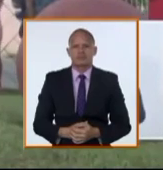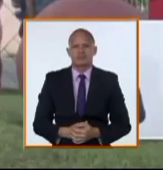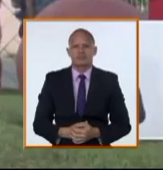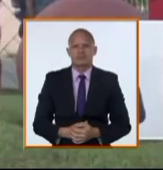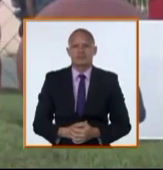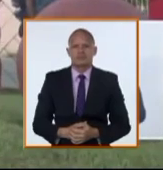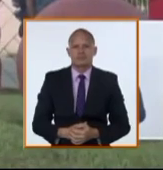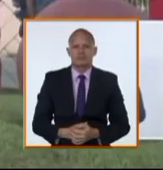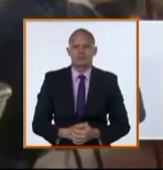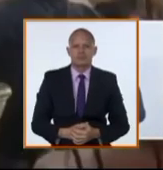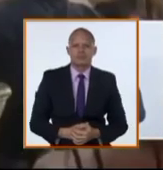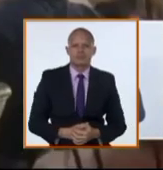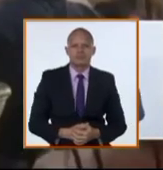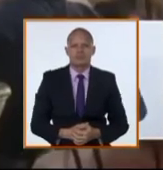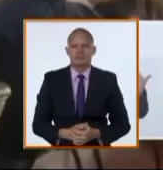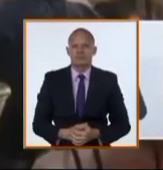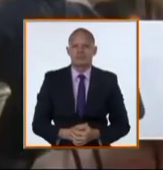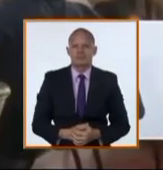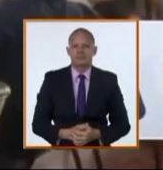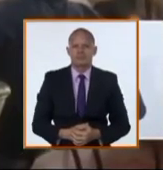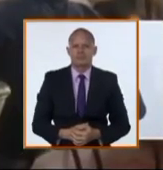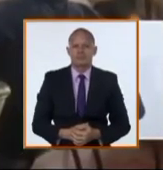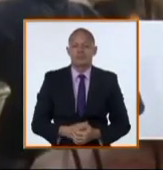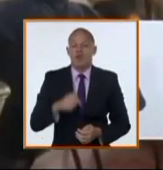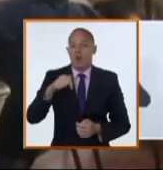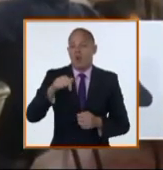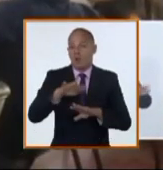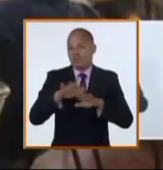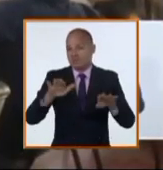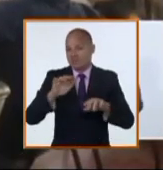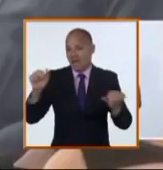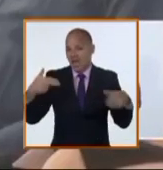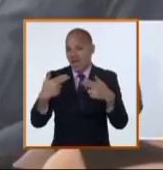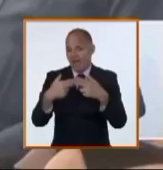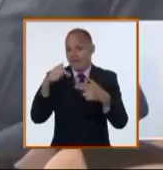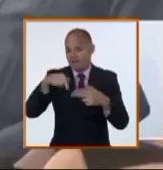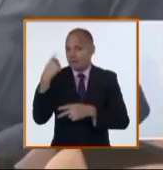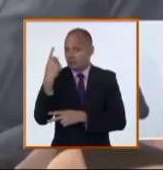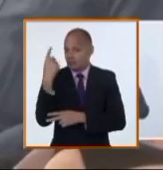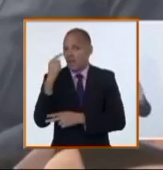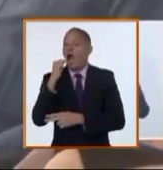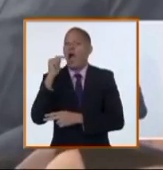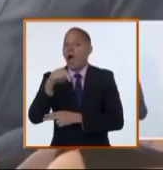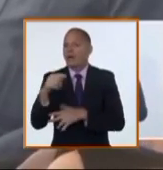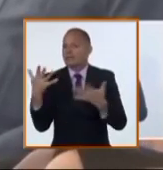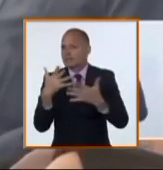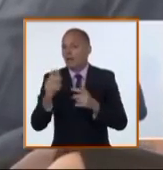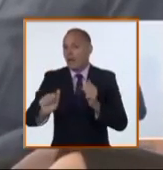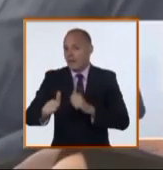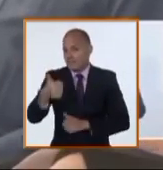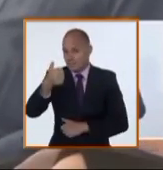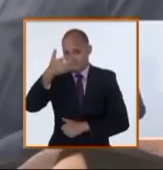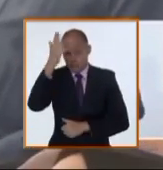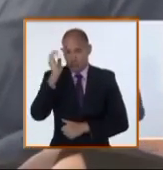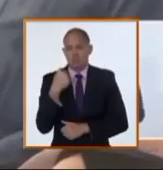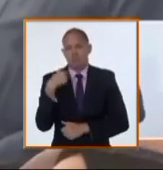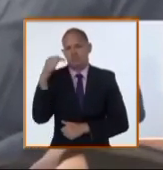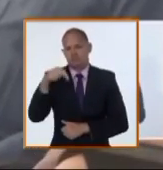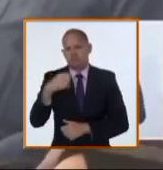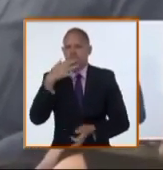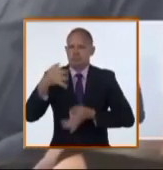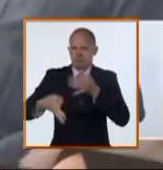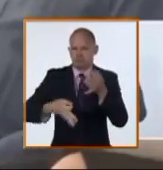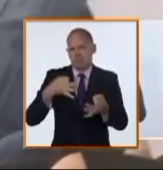el acto nacional por el inicio del período lectivo 2023-2024 el presidente cubano Miguel Díaz canel Bermúdez